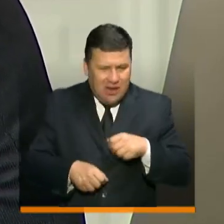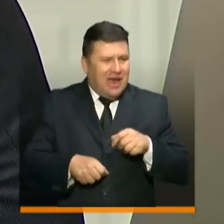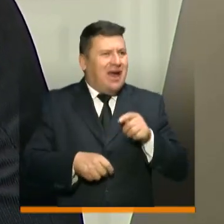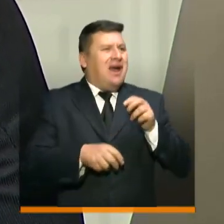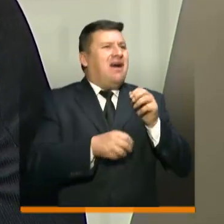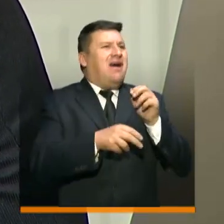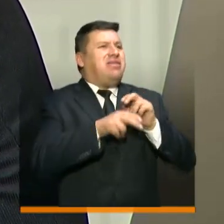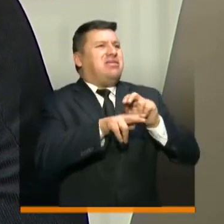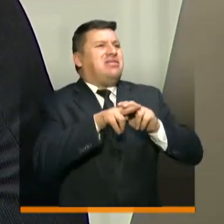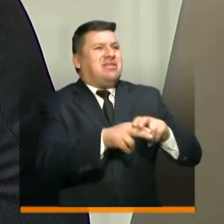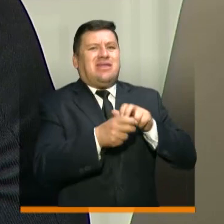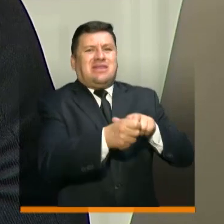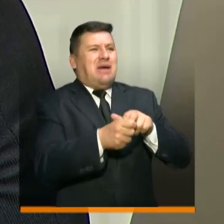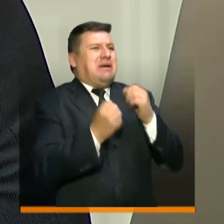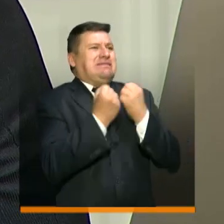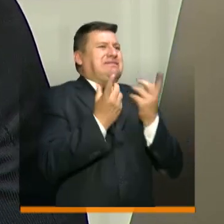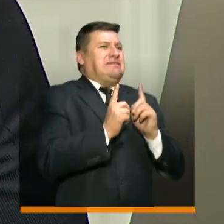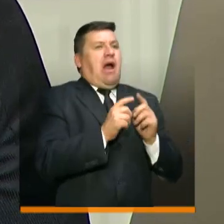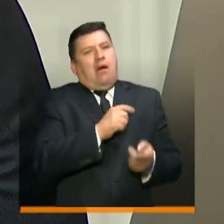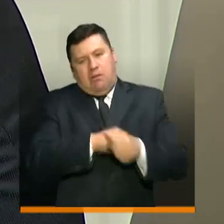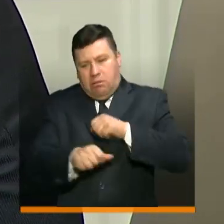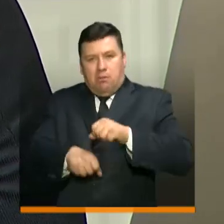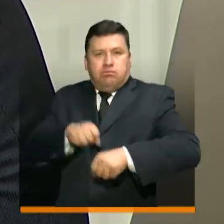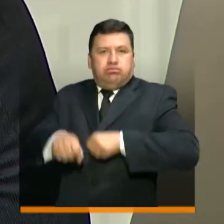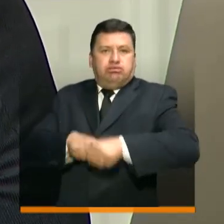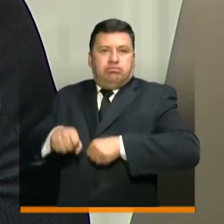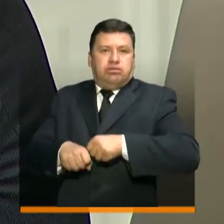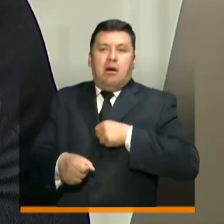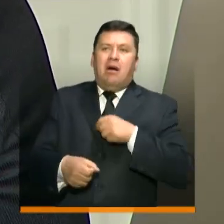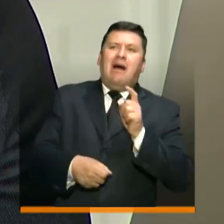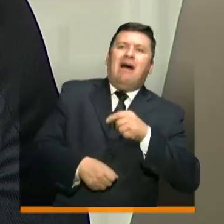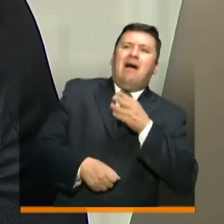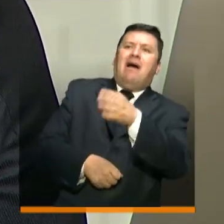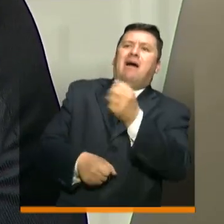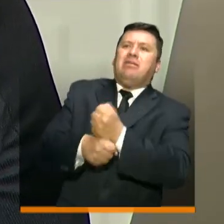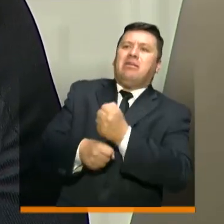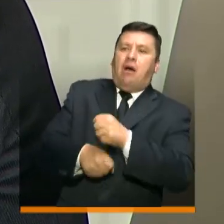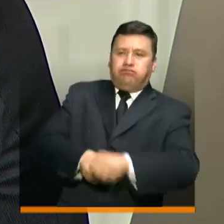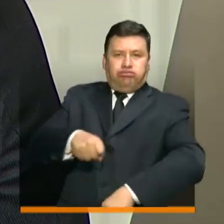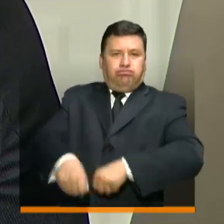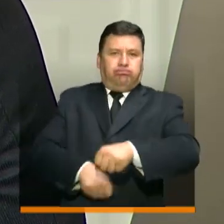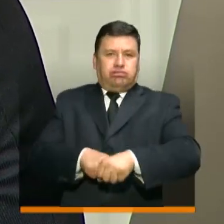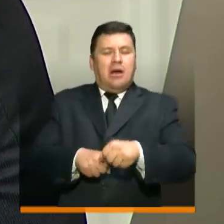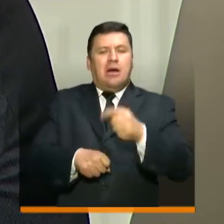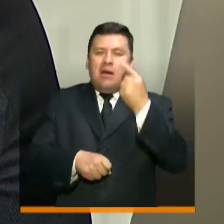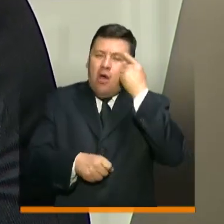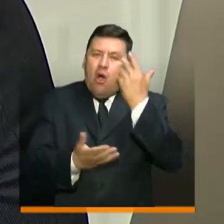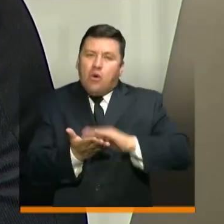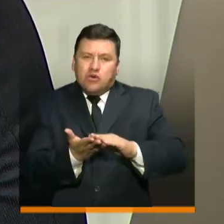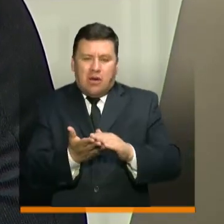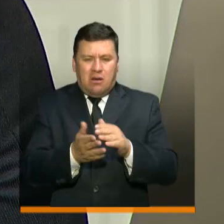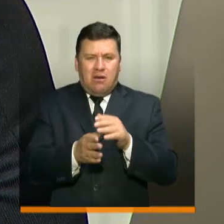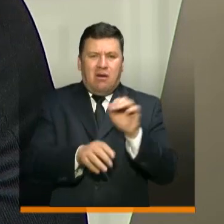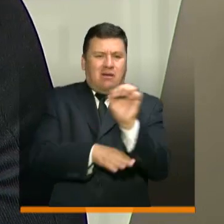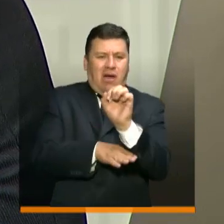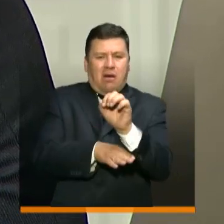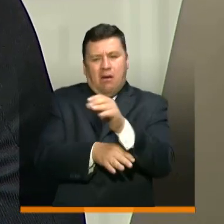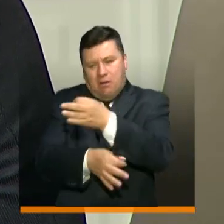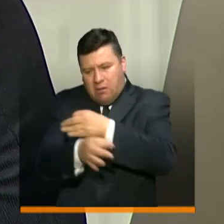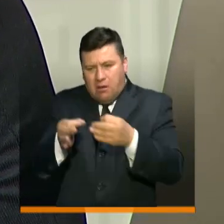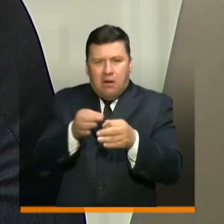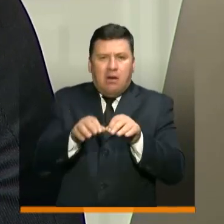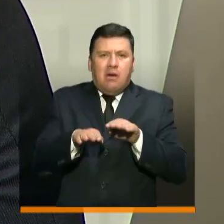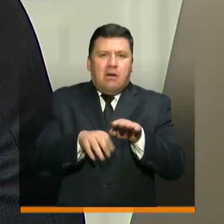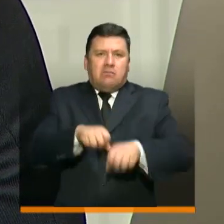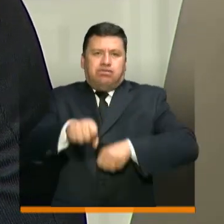reactivar nuestra capacidad productiva, puedan también transitar en bicicleta y a pie de